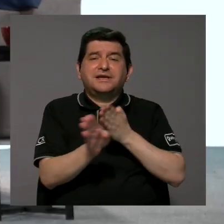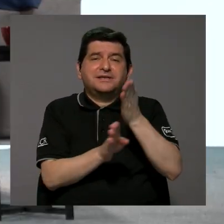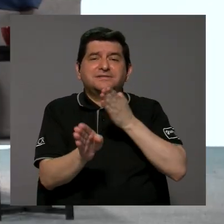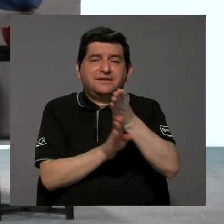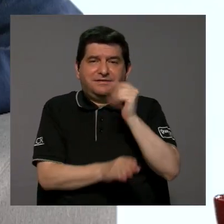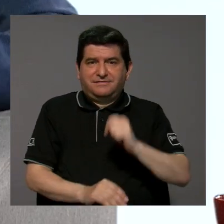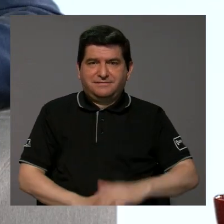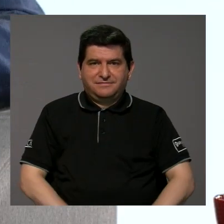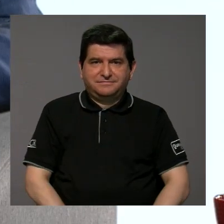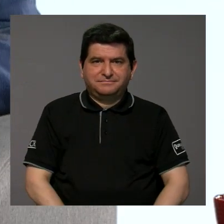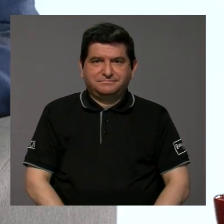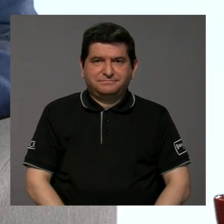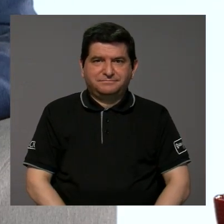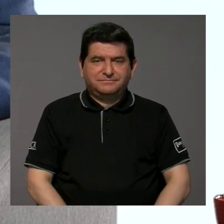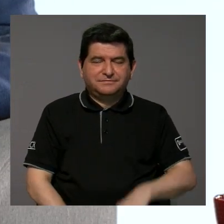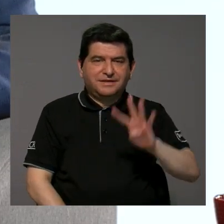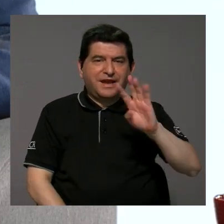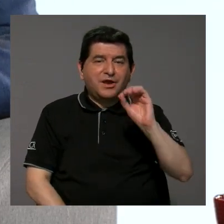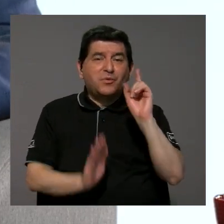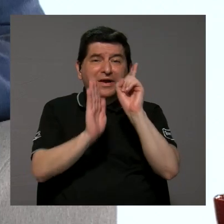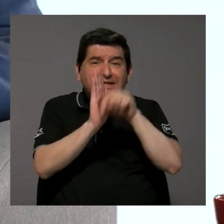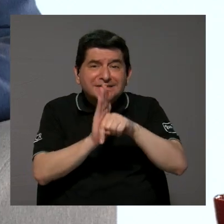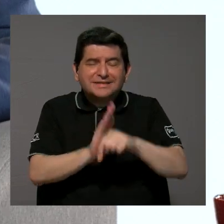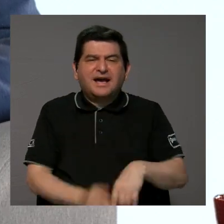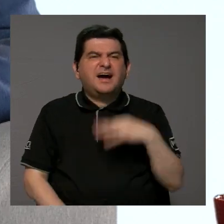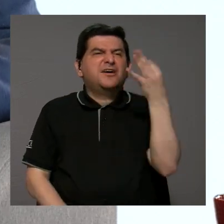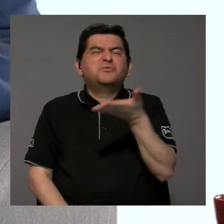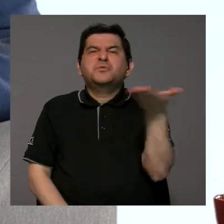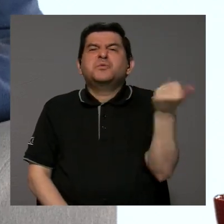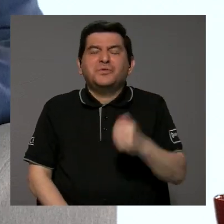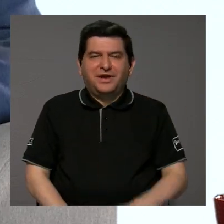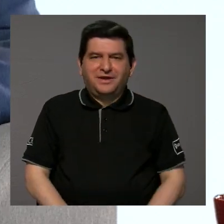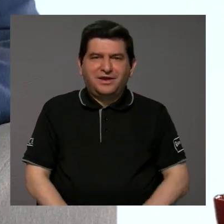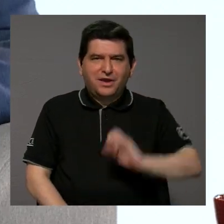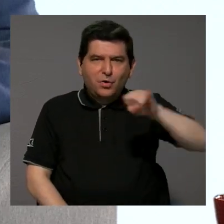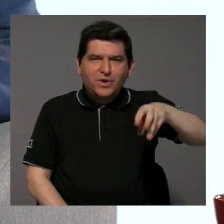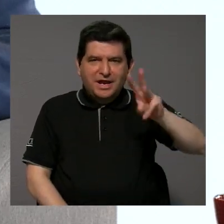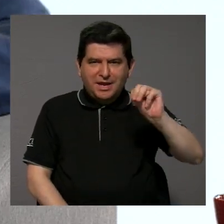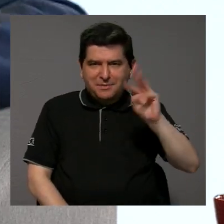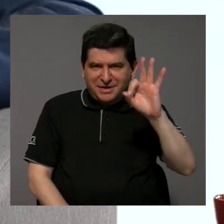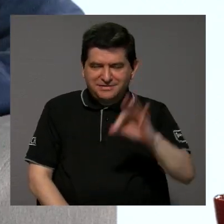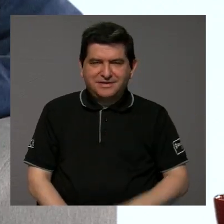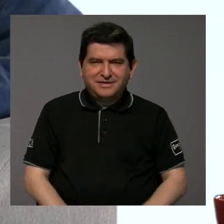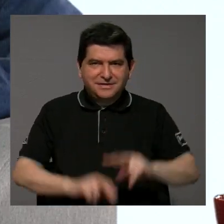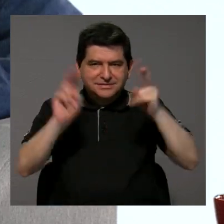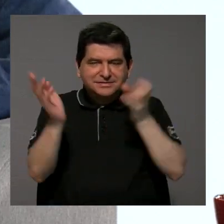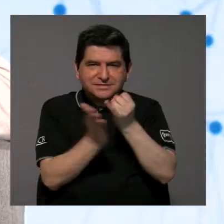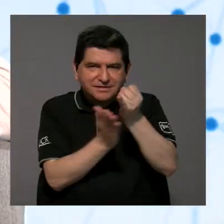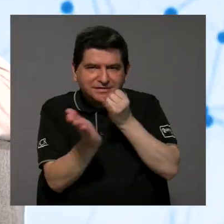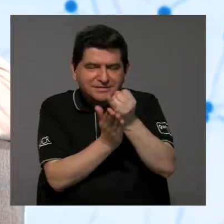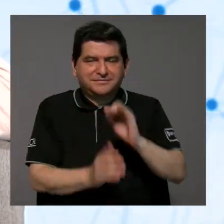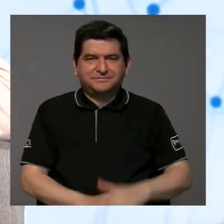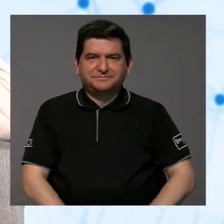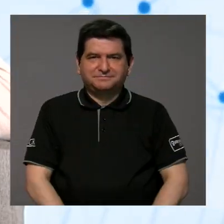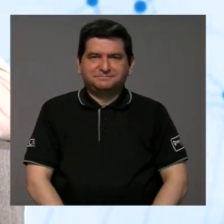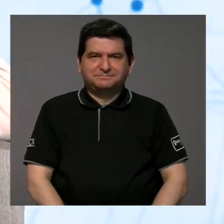académica. En 40 segundos, ¿qué viene para Juliana Martínez en el tema de investigación?